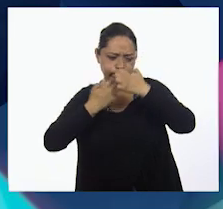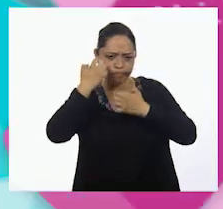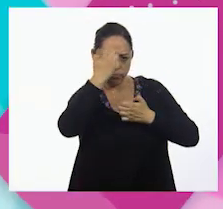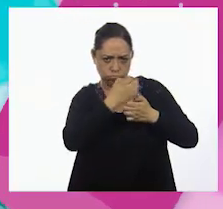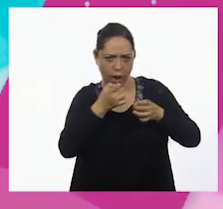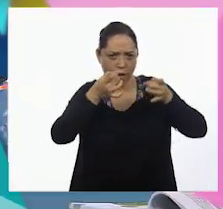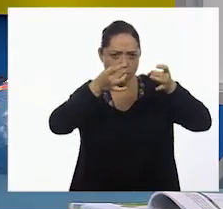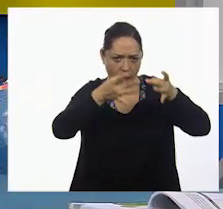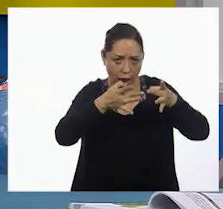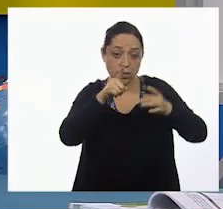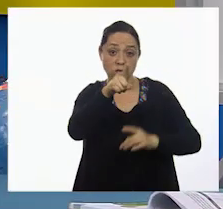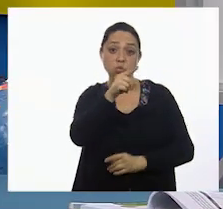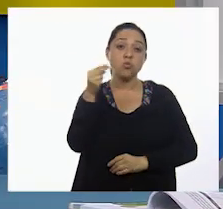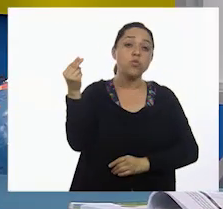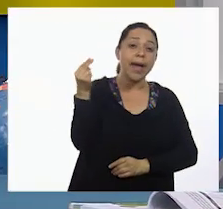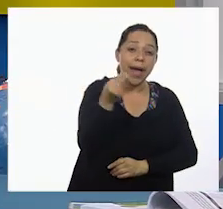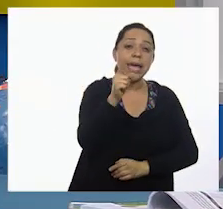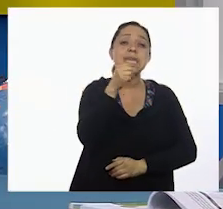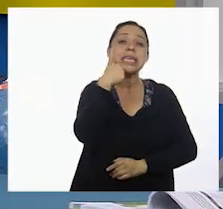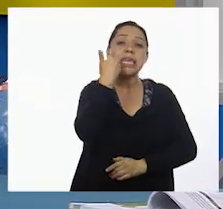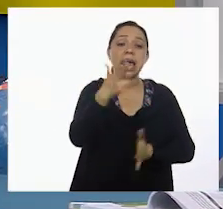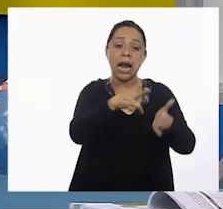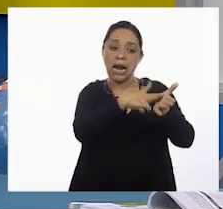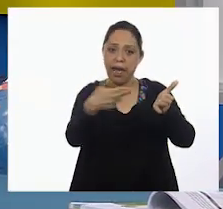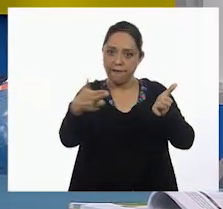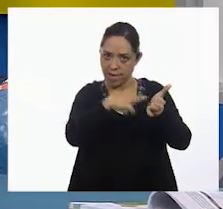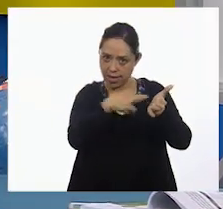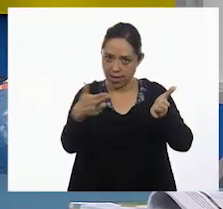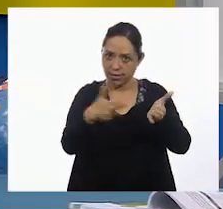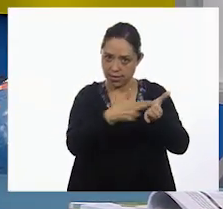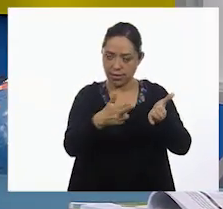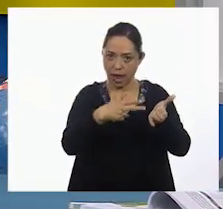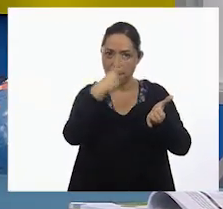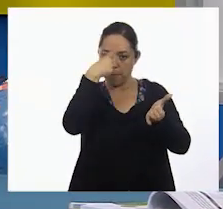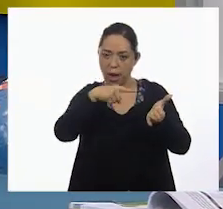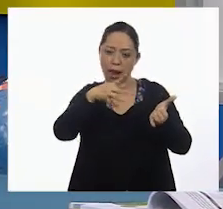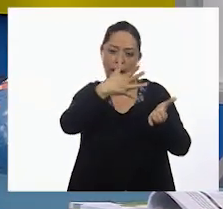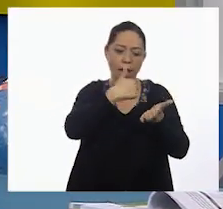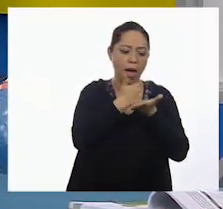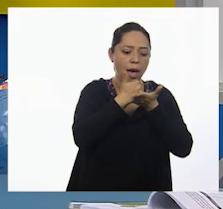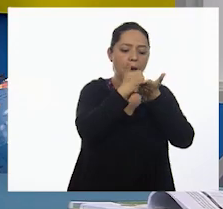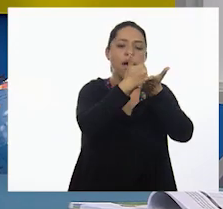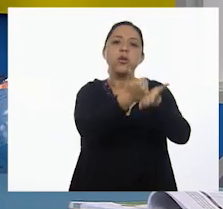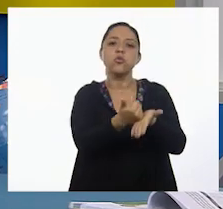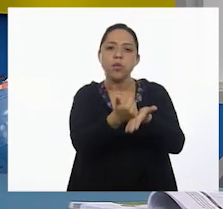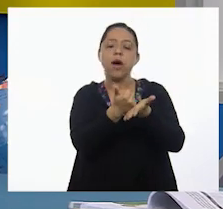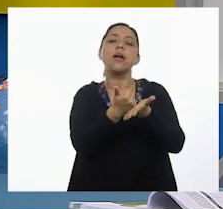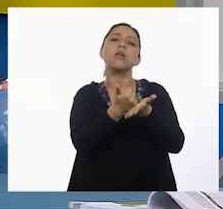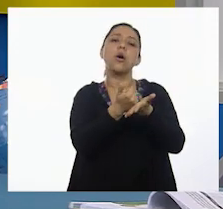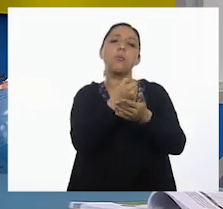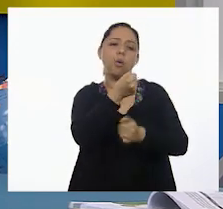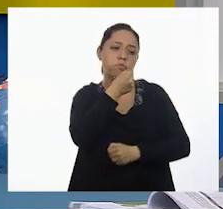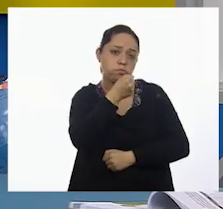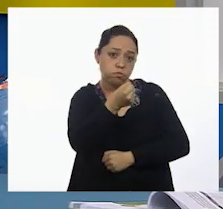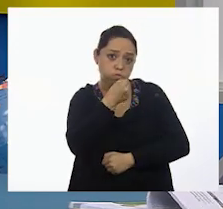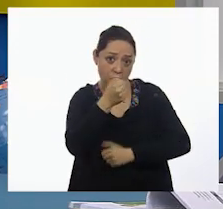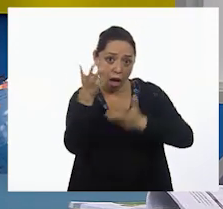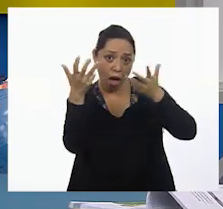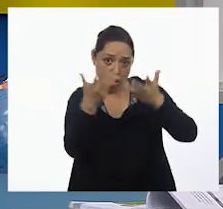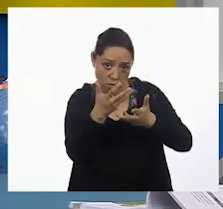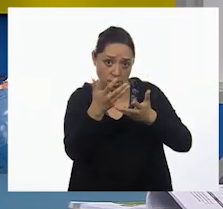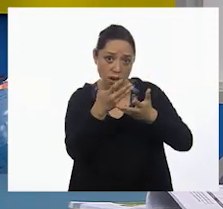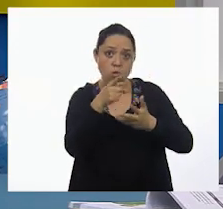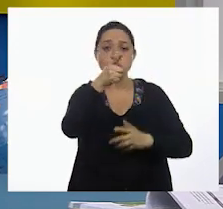quisieras utilizar alguna revista como una fuente también para hacer tu reportaje, pues la